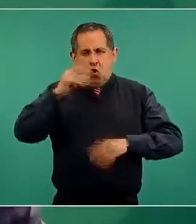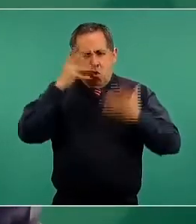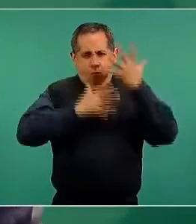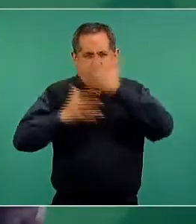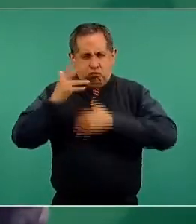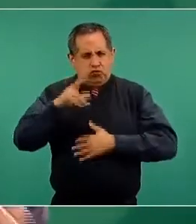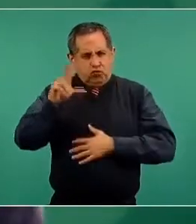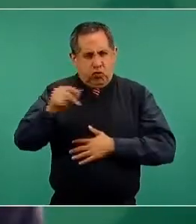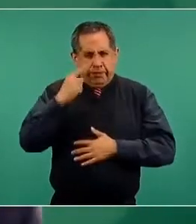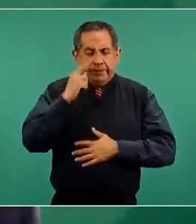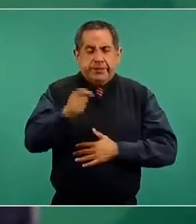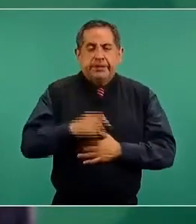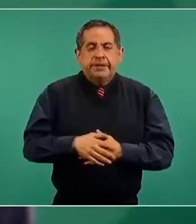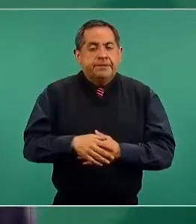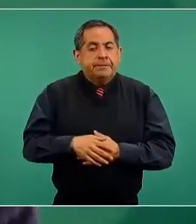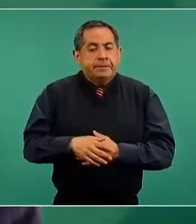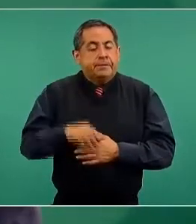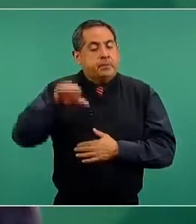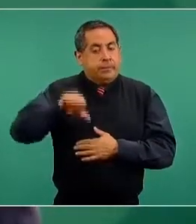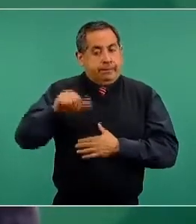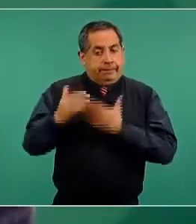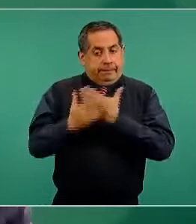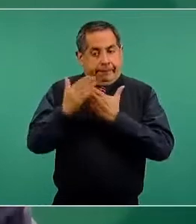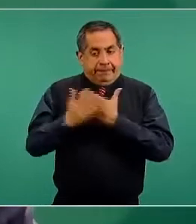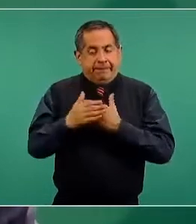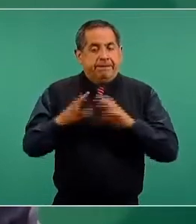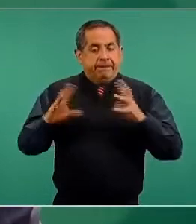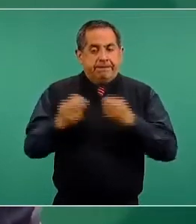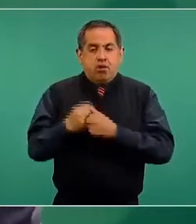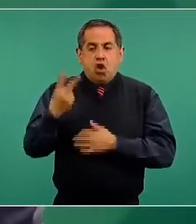confusión. Hoy llegaron por la mañana